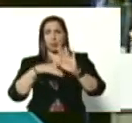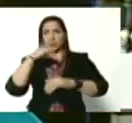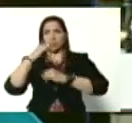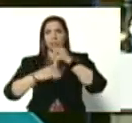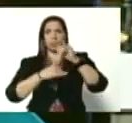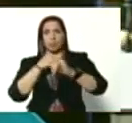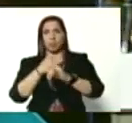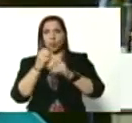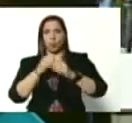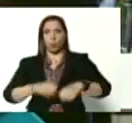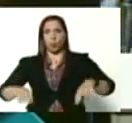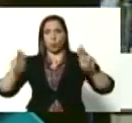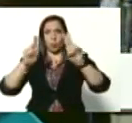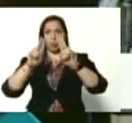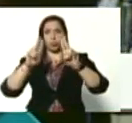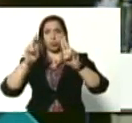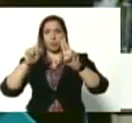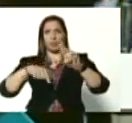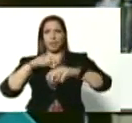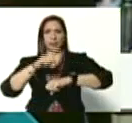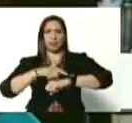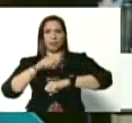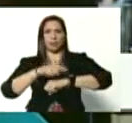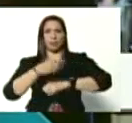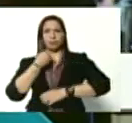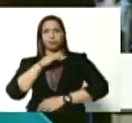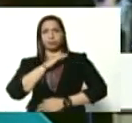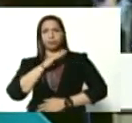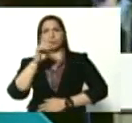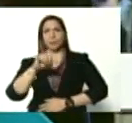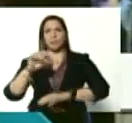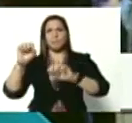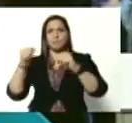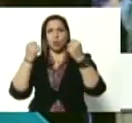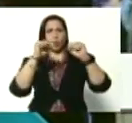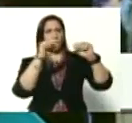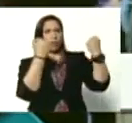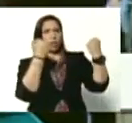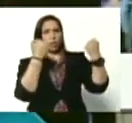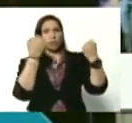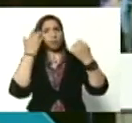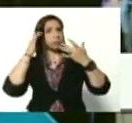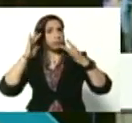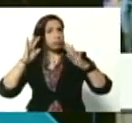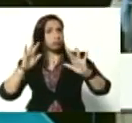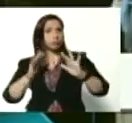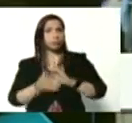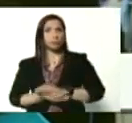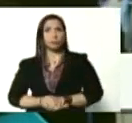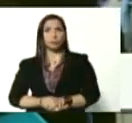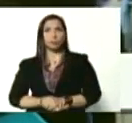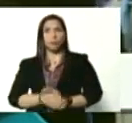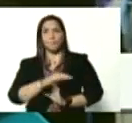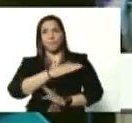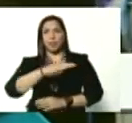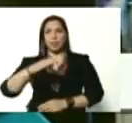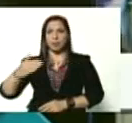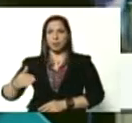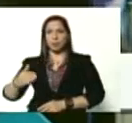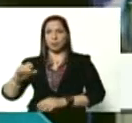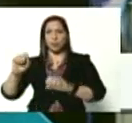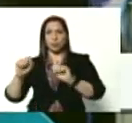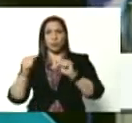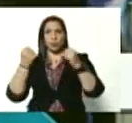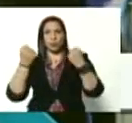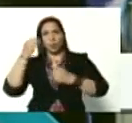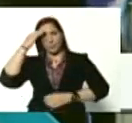de naciones unidas y en tiempos de pandemia el bloqueo se ha pretendido marítimo bloqueo militar de nuestras